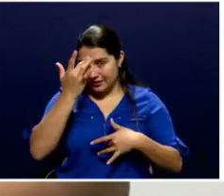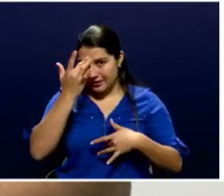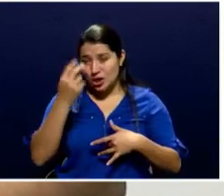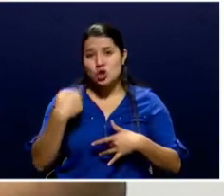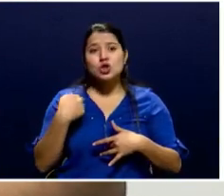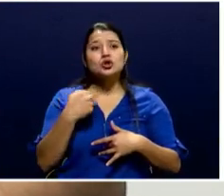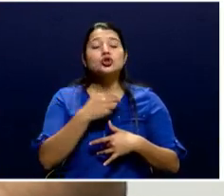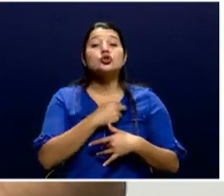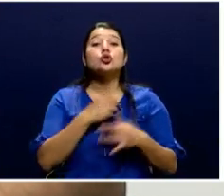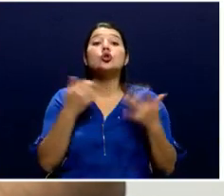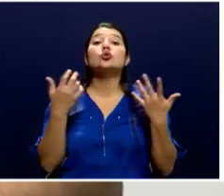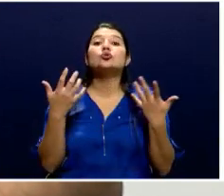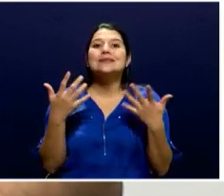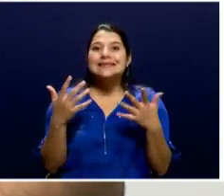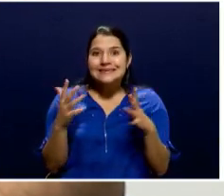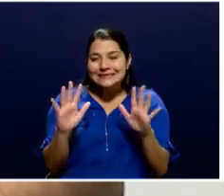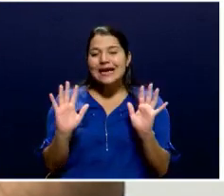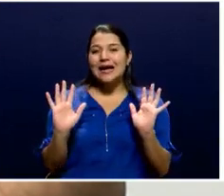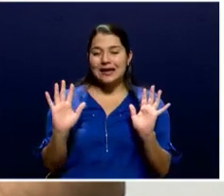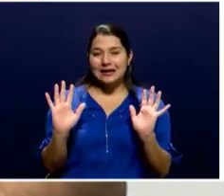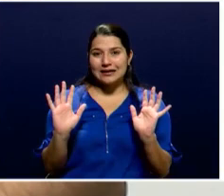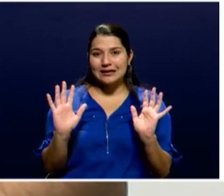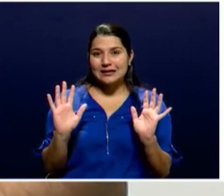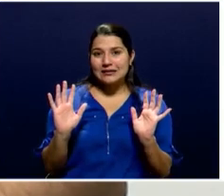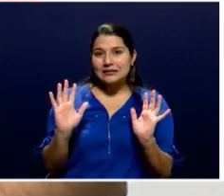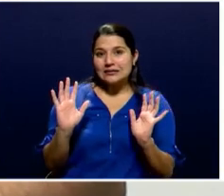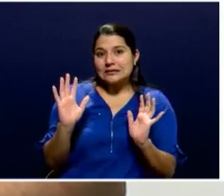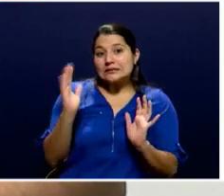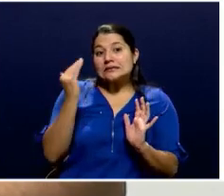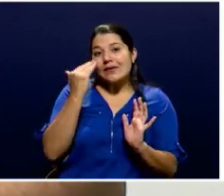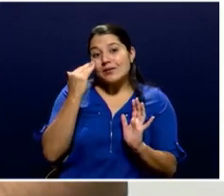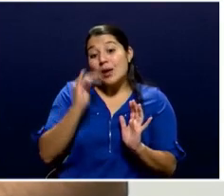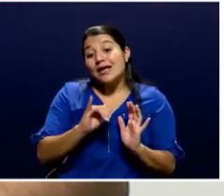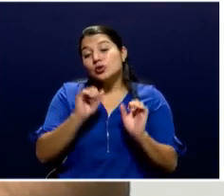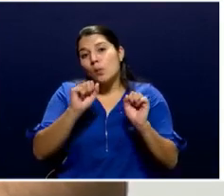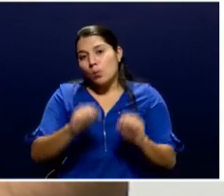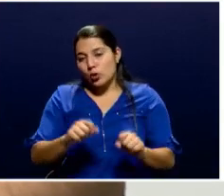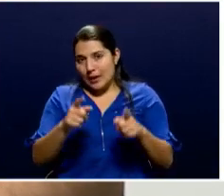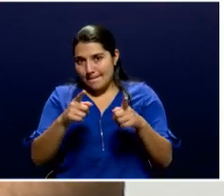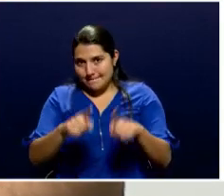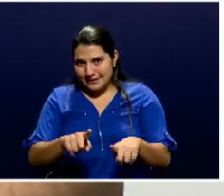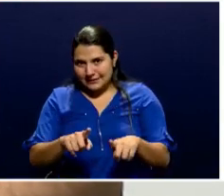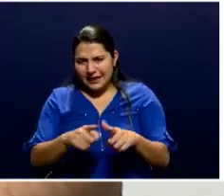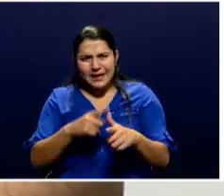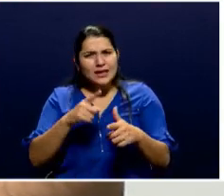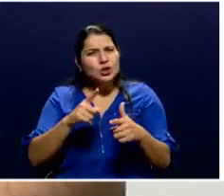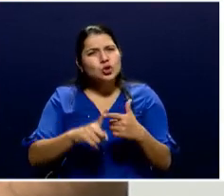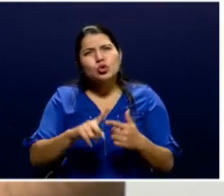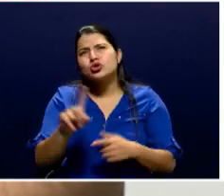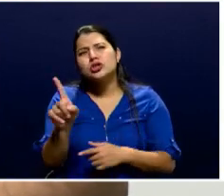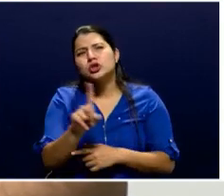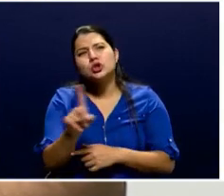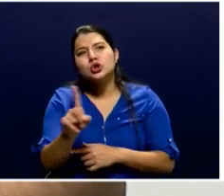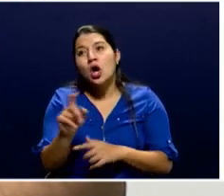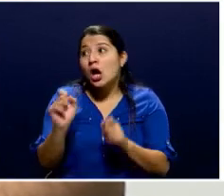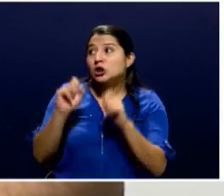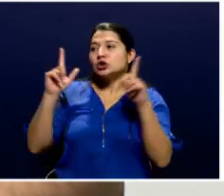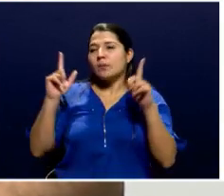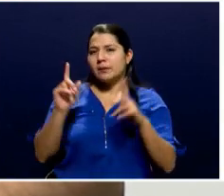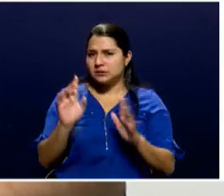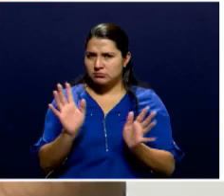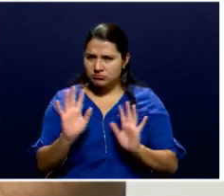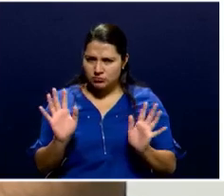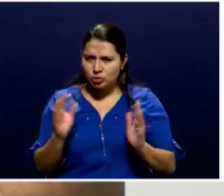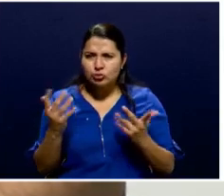ya estábamos advertidos de que esto podía suceder, entonces no es algo que nos está tomando por sorpresa.